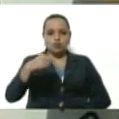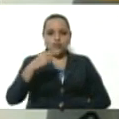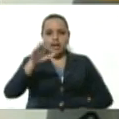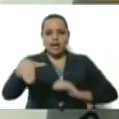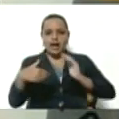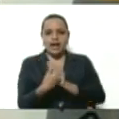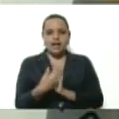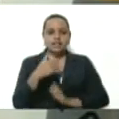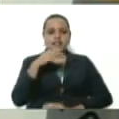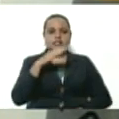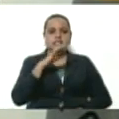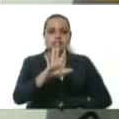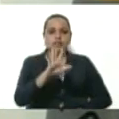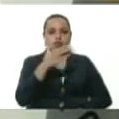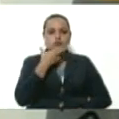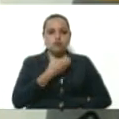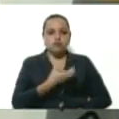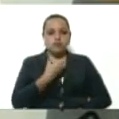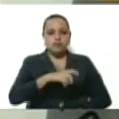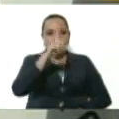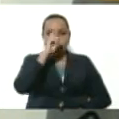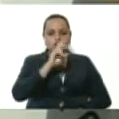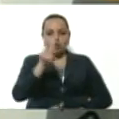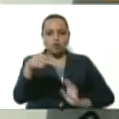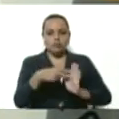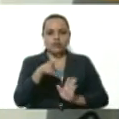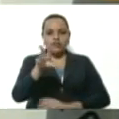sábado 5 de diciembre de 2020.